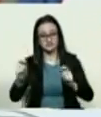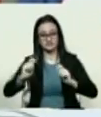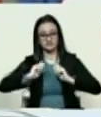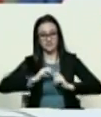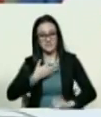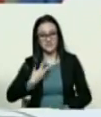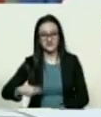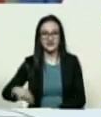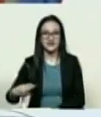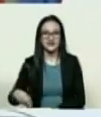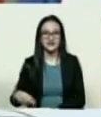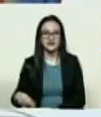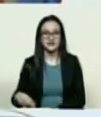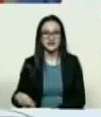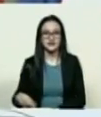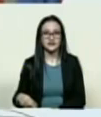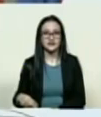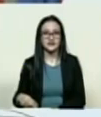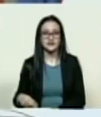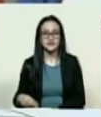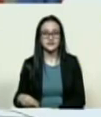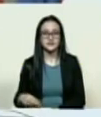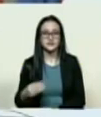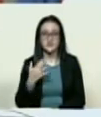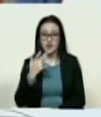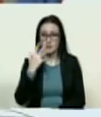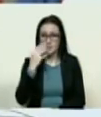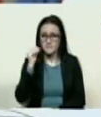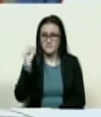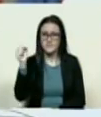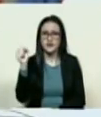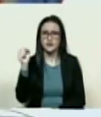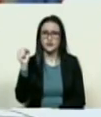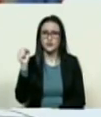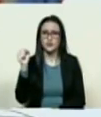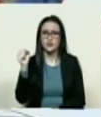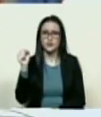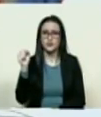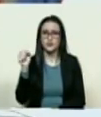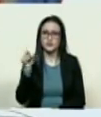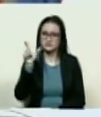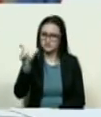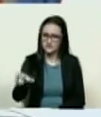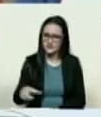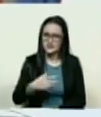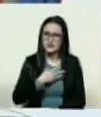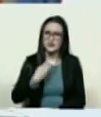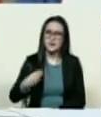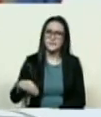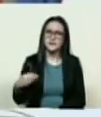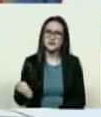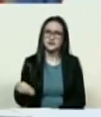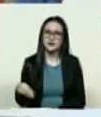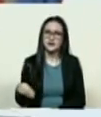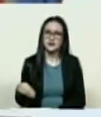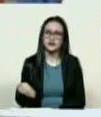presidencia. Si Nicolás Maduro fuese un presidente